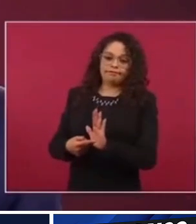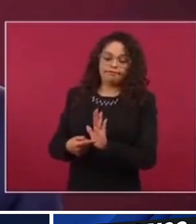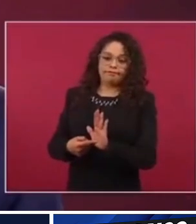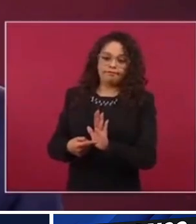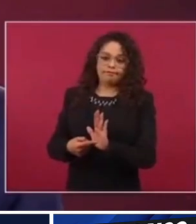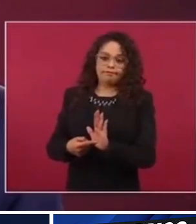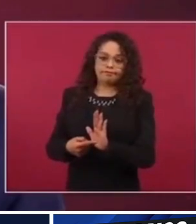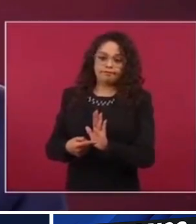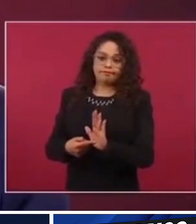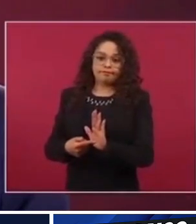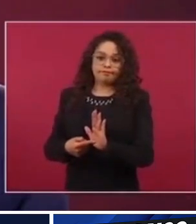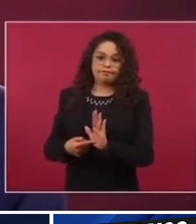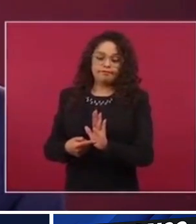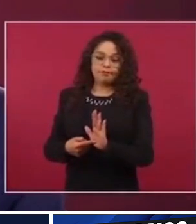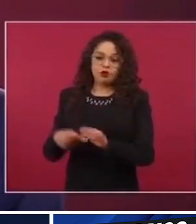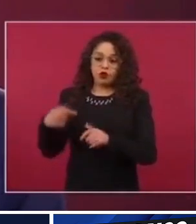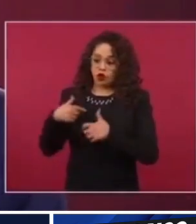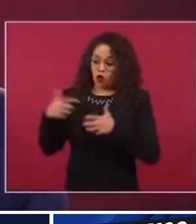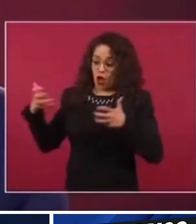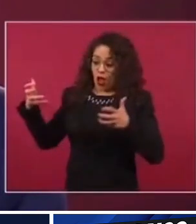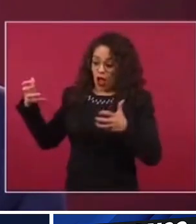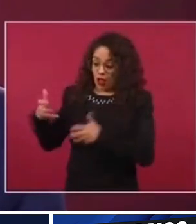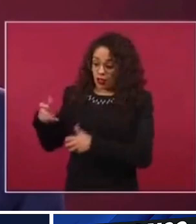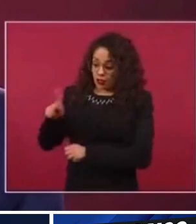tratar de justificar